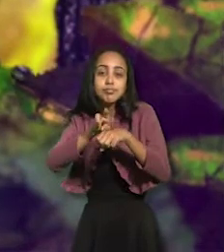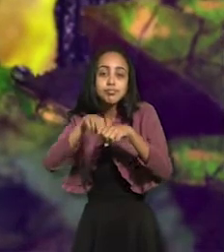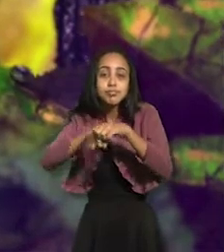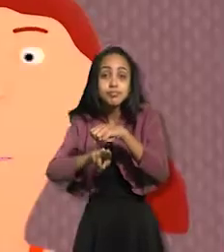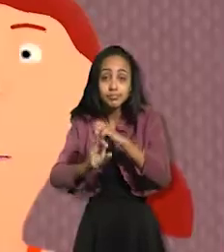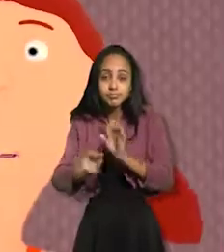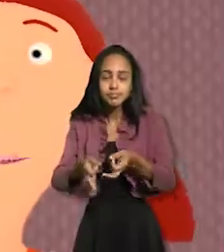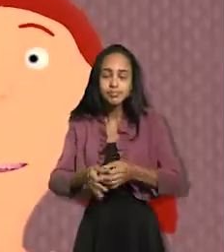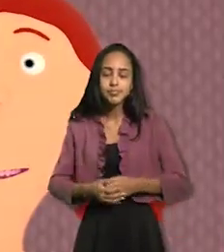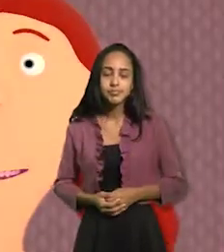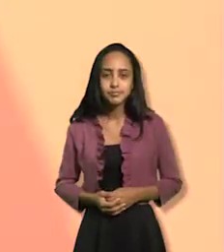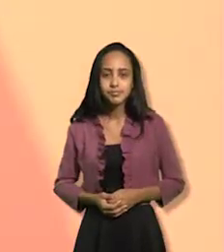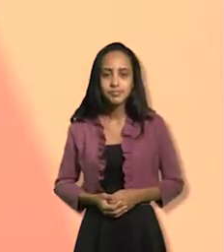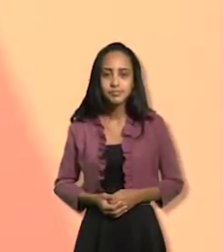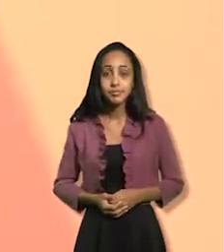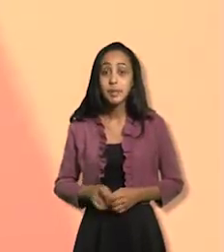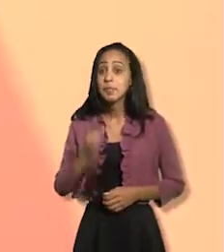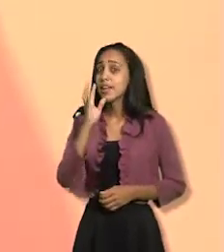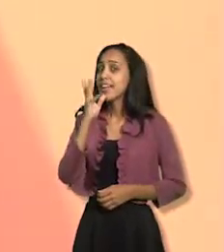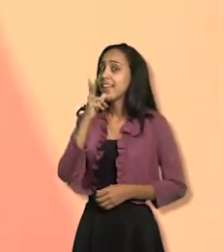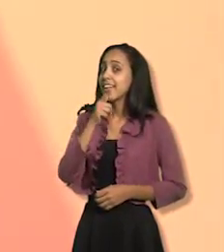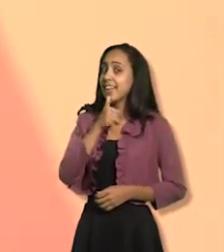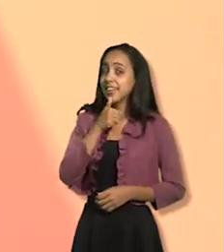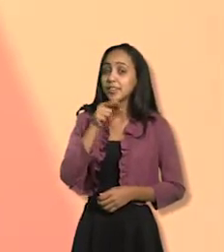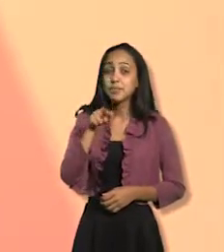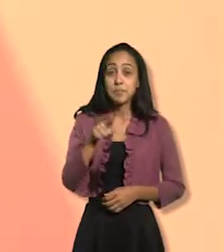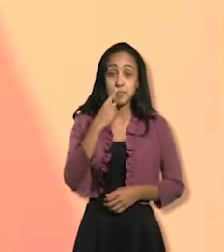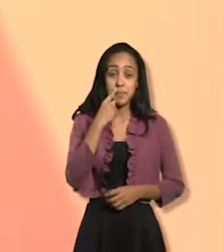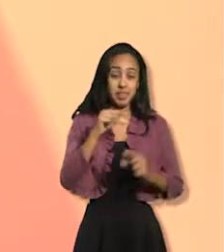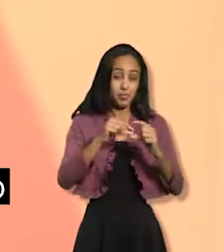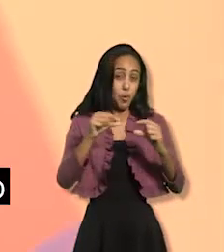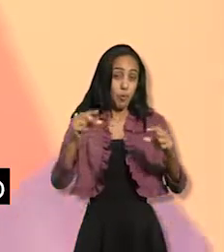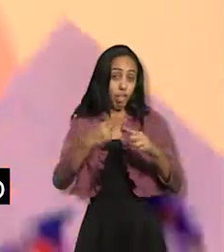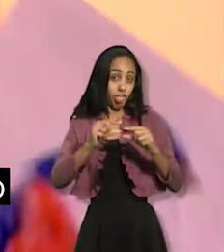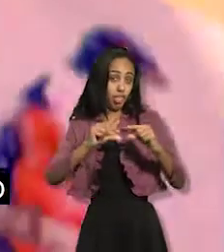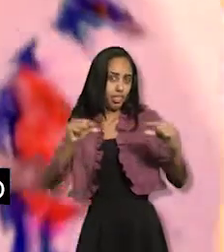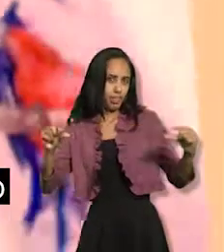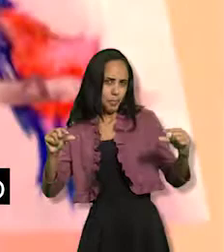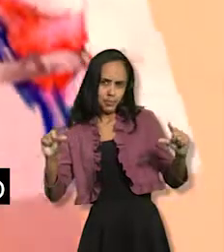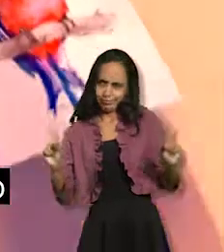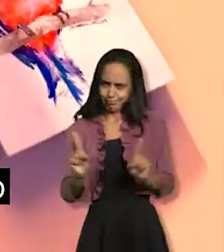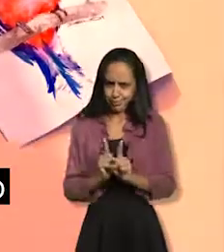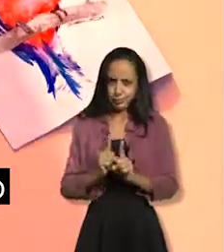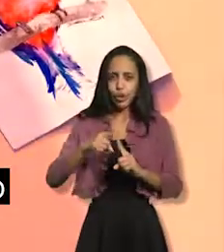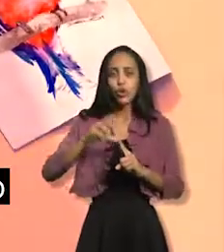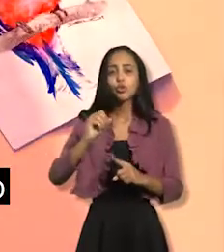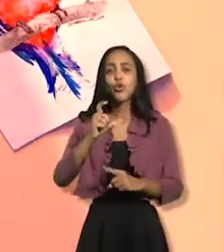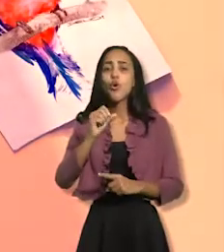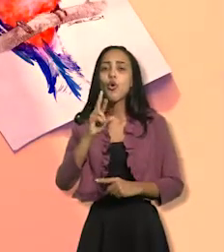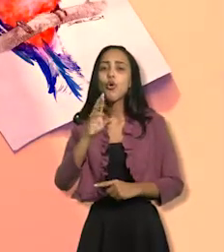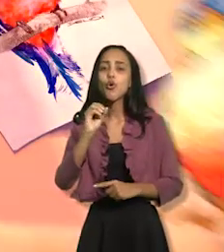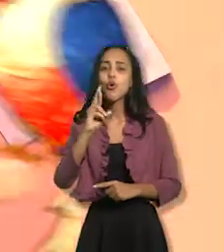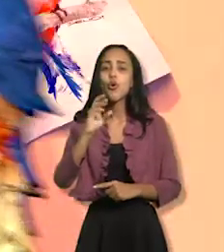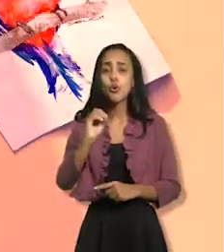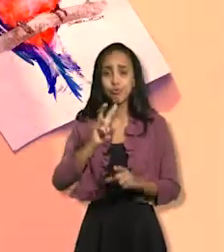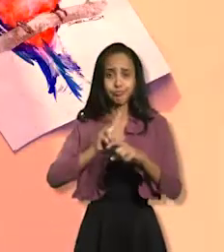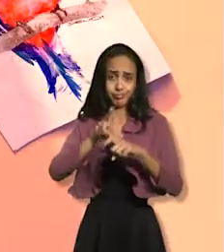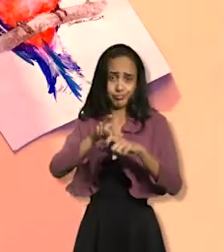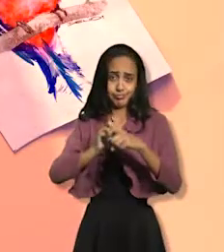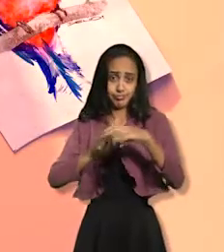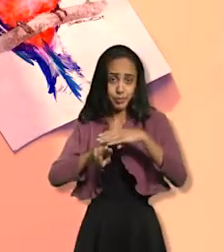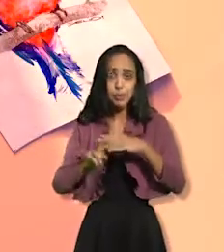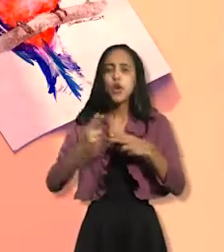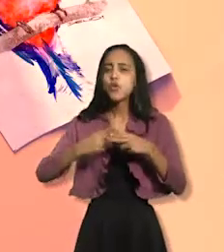¡Vaya, qué lindo! Riotelus temnurus, mejor conocido como tocororo, nombre